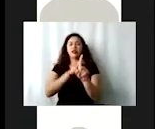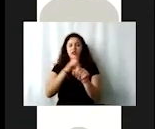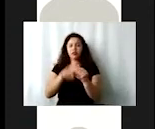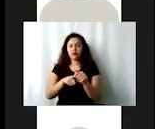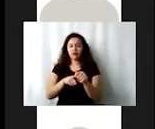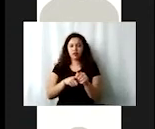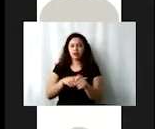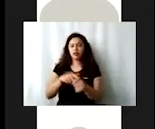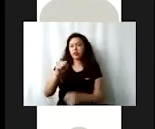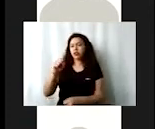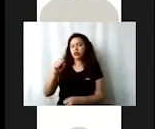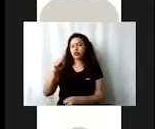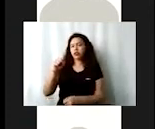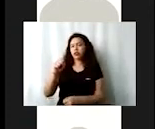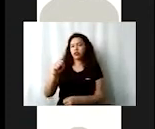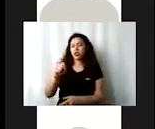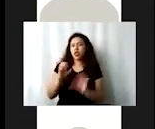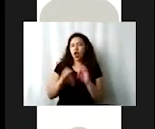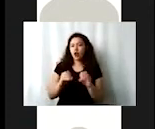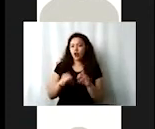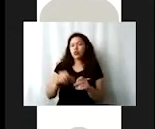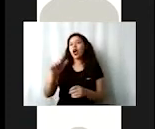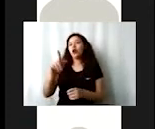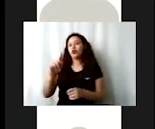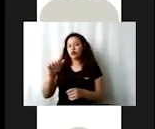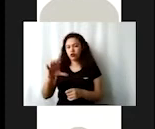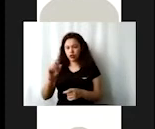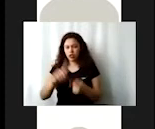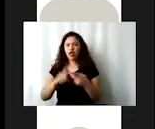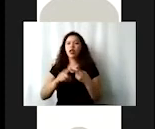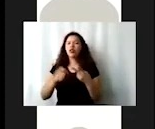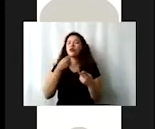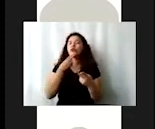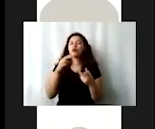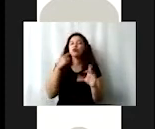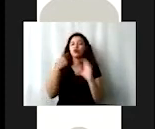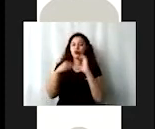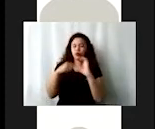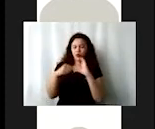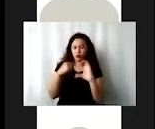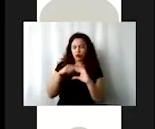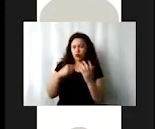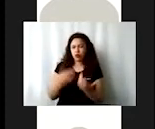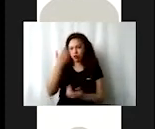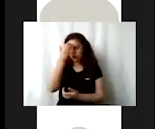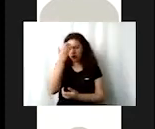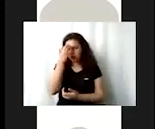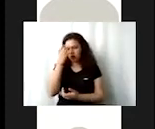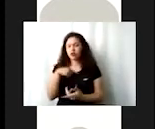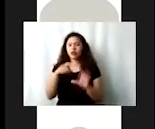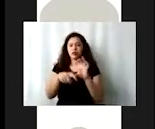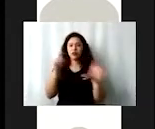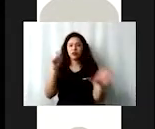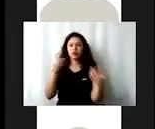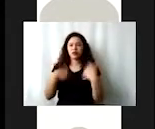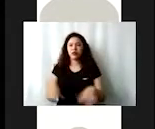software, ¿no? Esta parte del Office y AutoCAD, conocimiento y uso de correos electrónicos. Me voy a salir tantito de